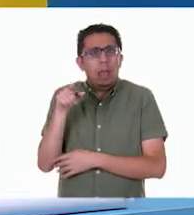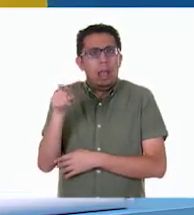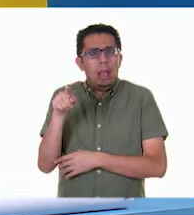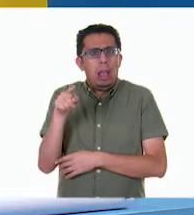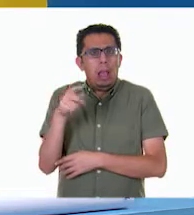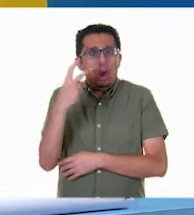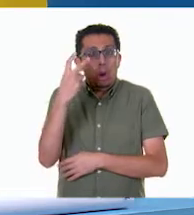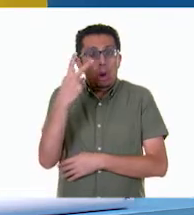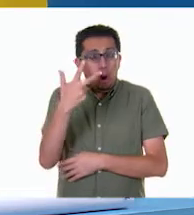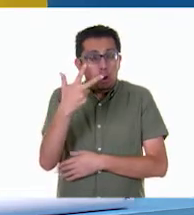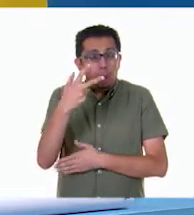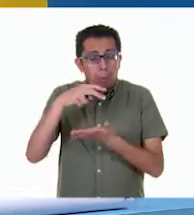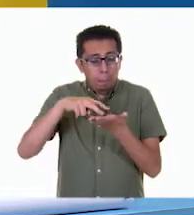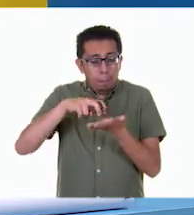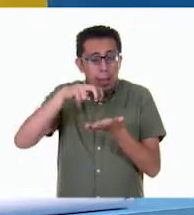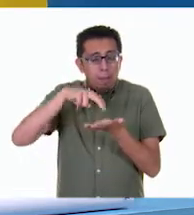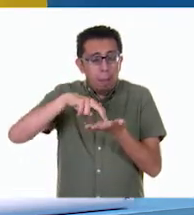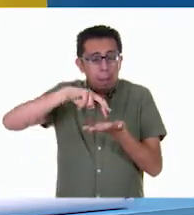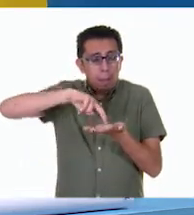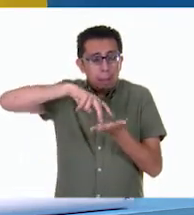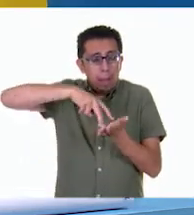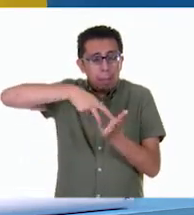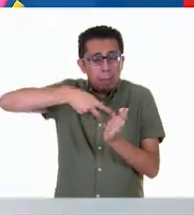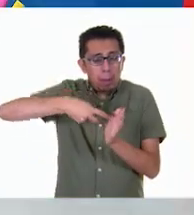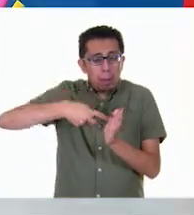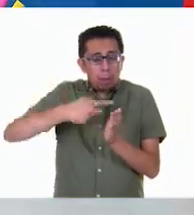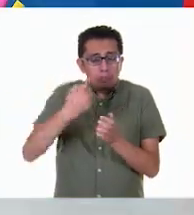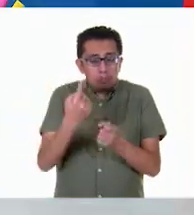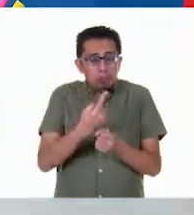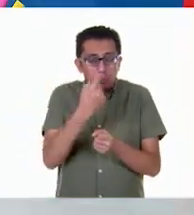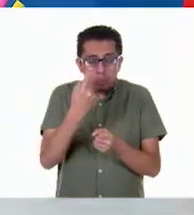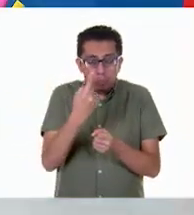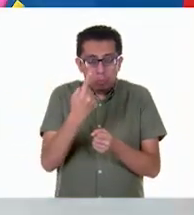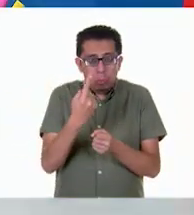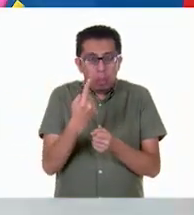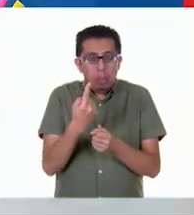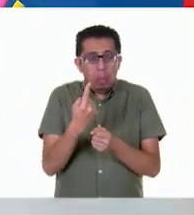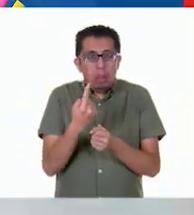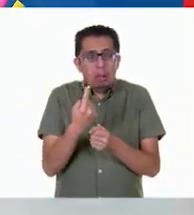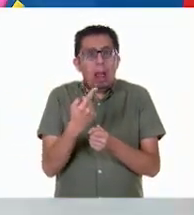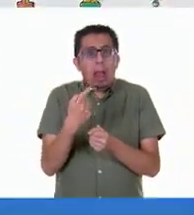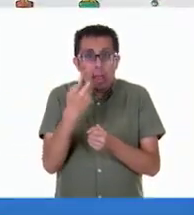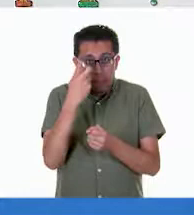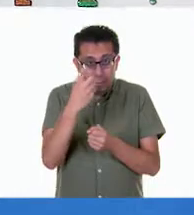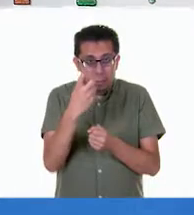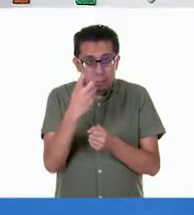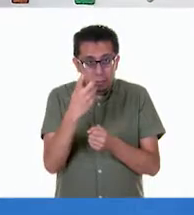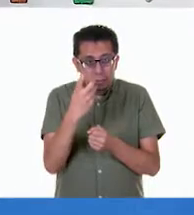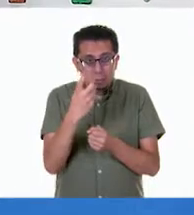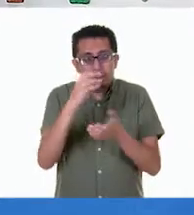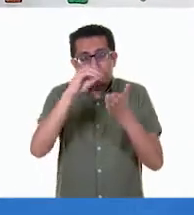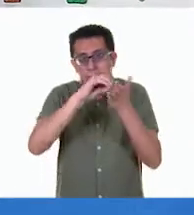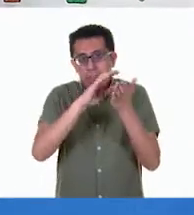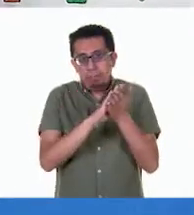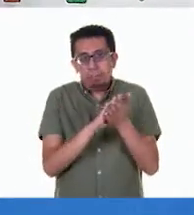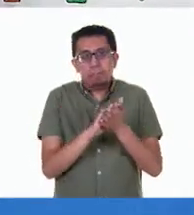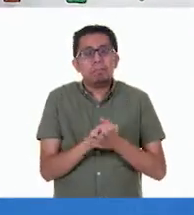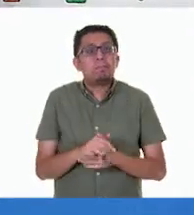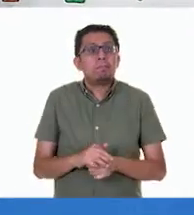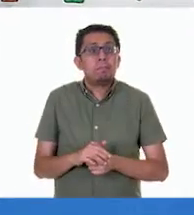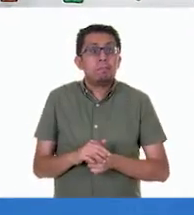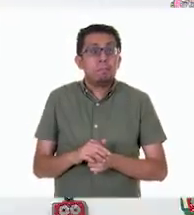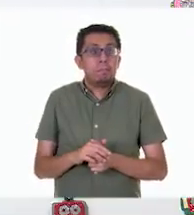saltos pequeños para dar una vuelta completa. Ok, pues vamos a anotarlo entonces. Fue una vuelta completa,